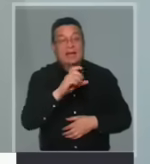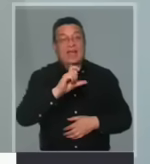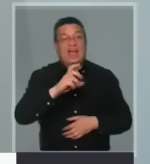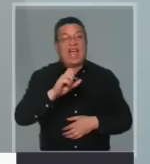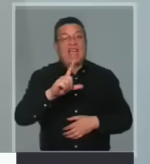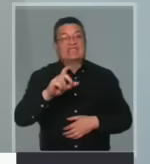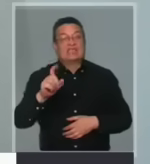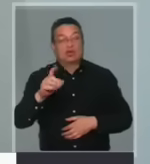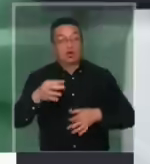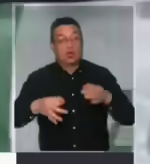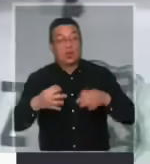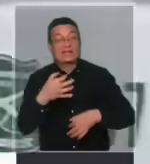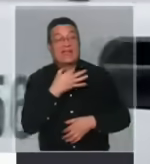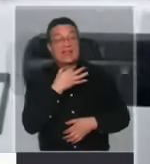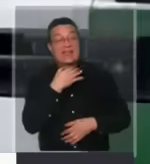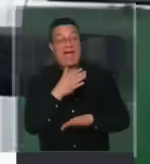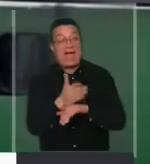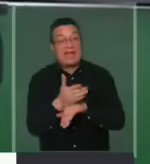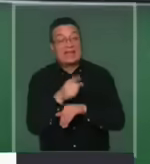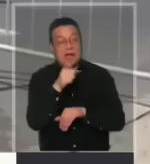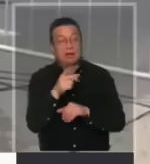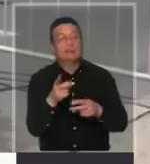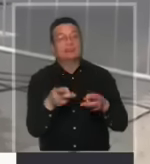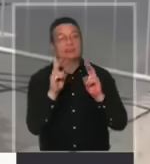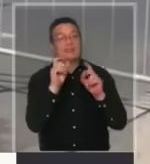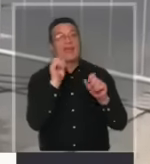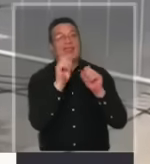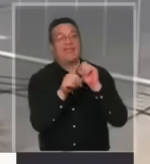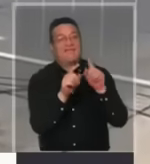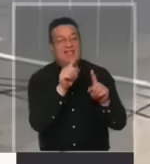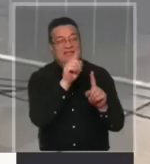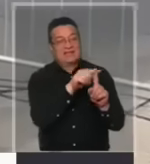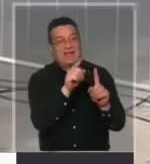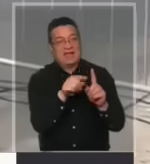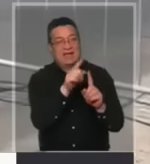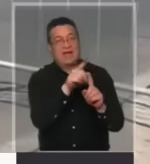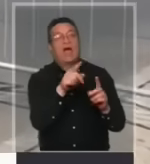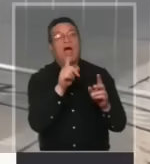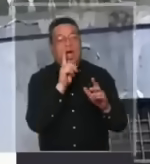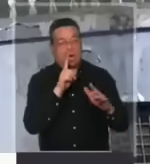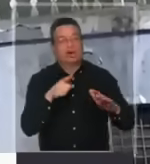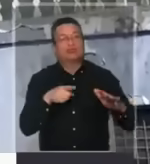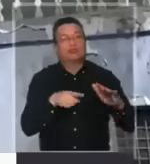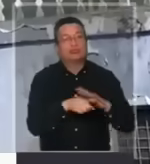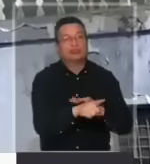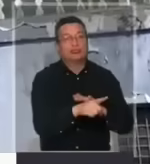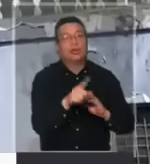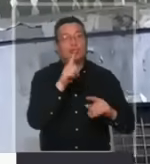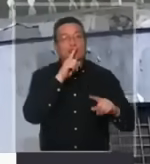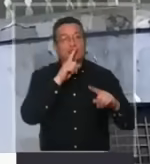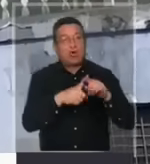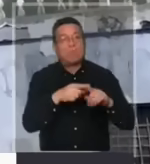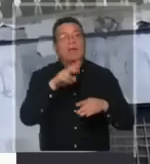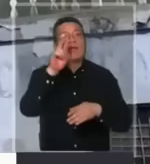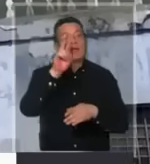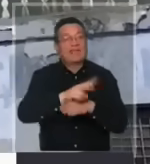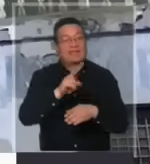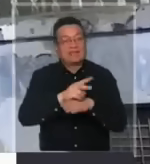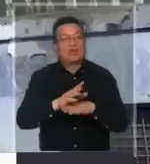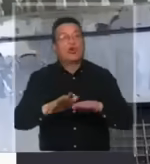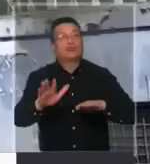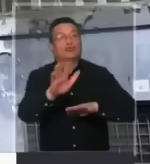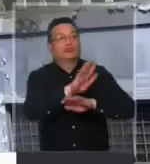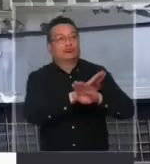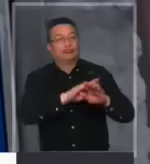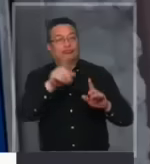el juez de garantía de Arica permitió a las defensas de los imputados tener acceso a los nombres de los testigos protegidos